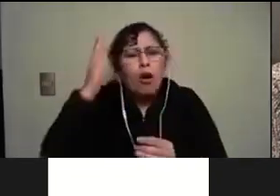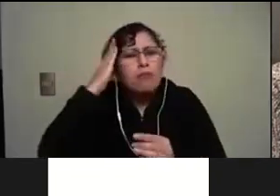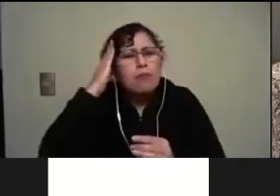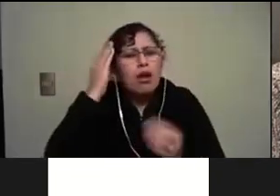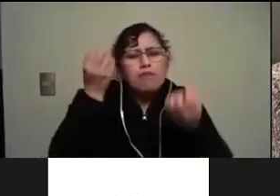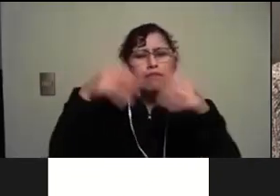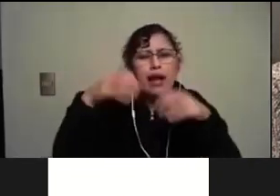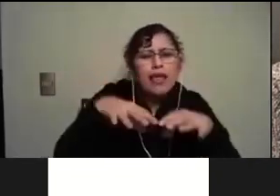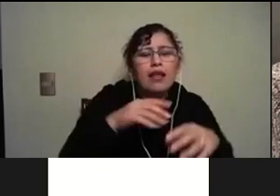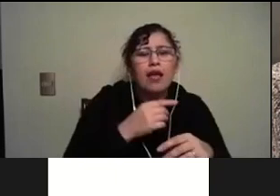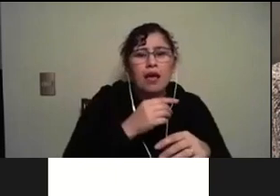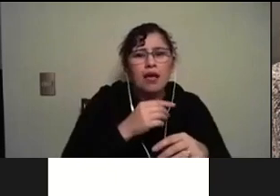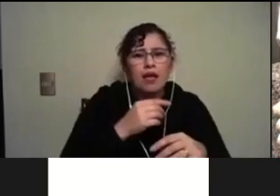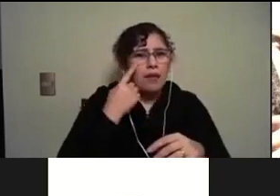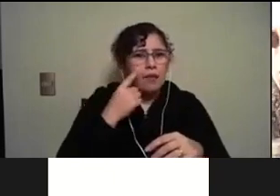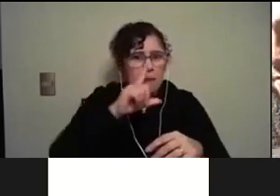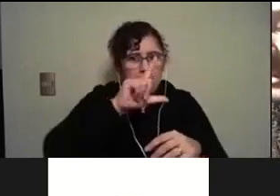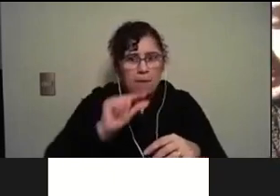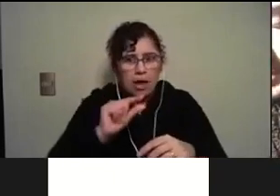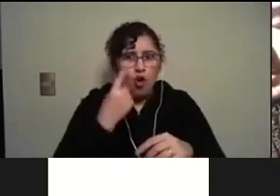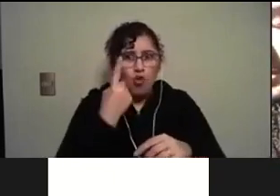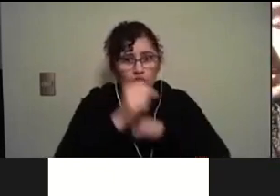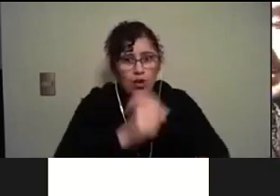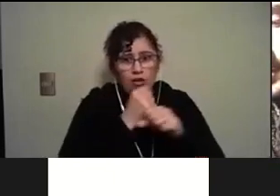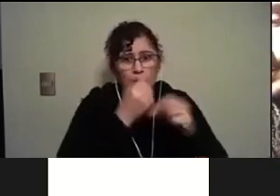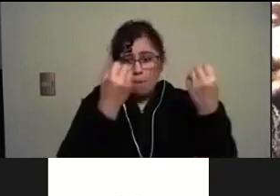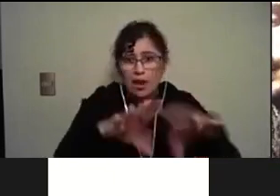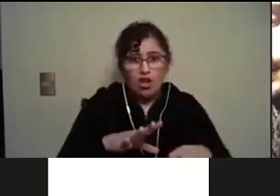que en menos de un año perdió hasta el habla.